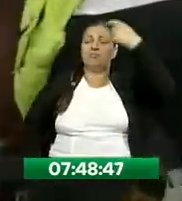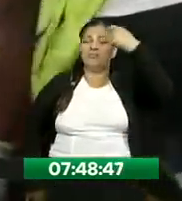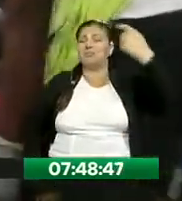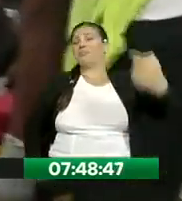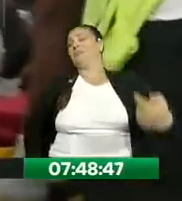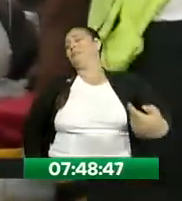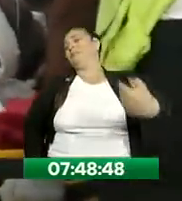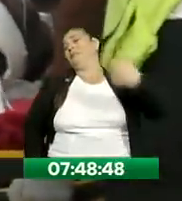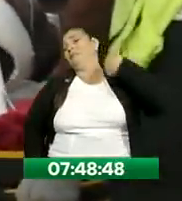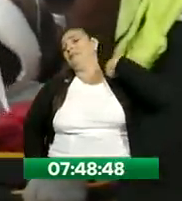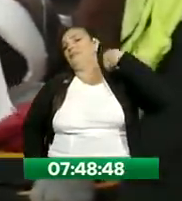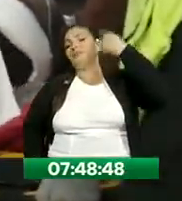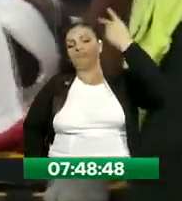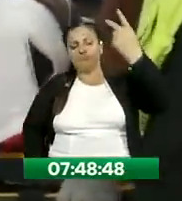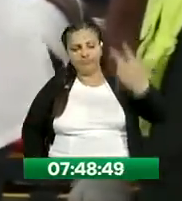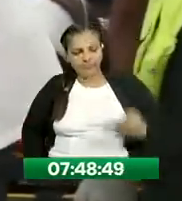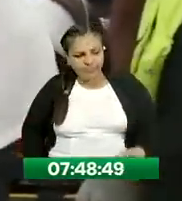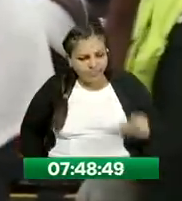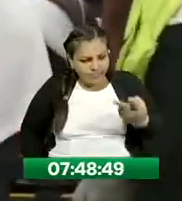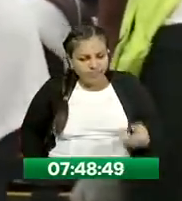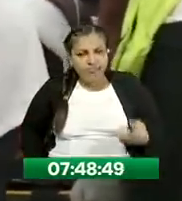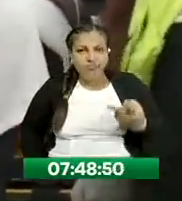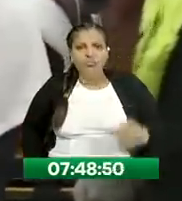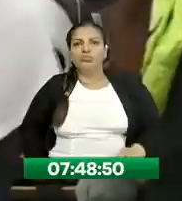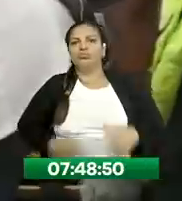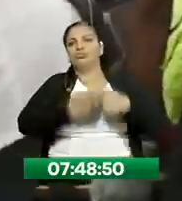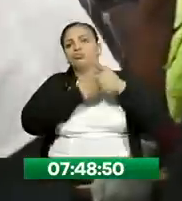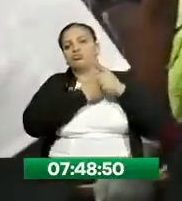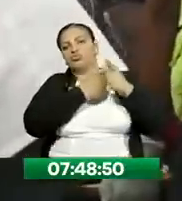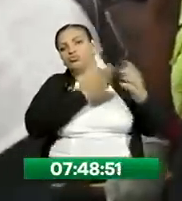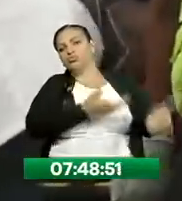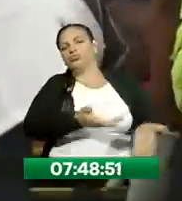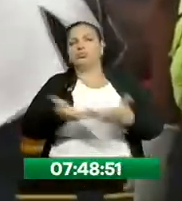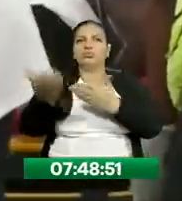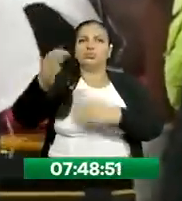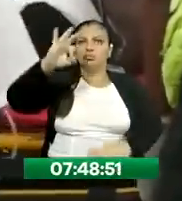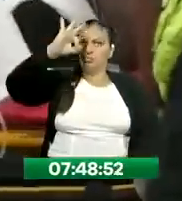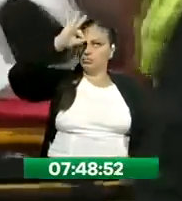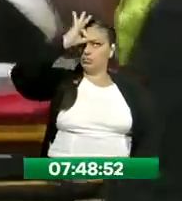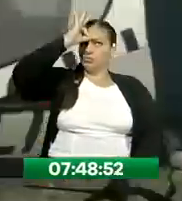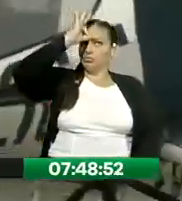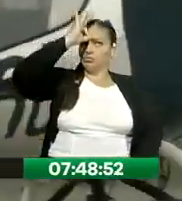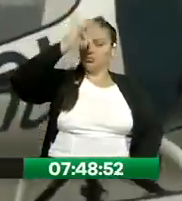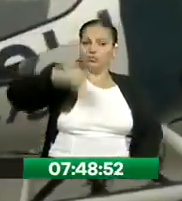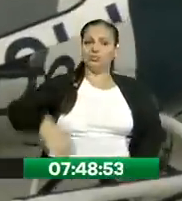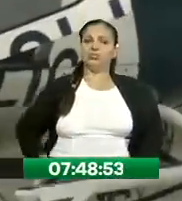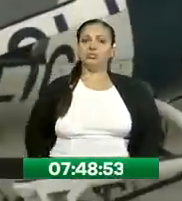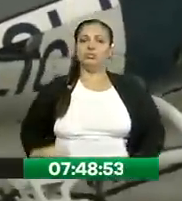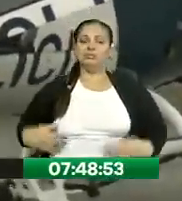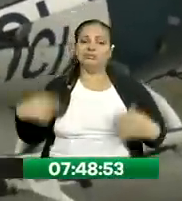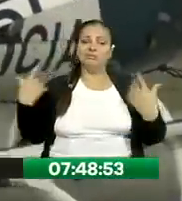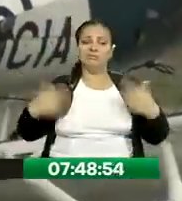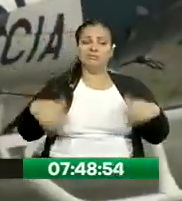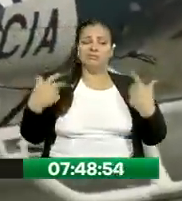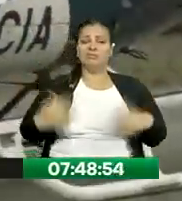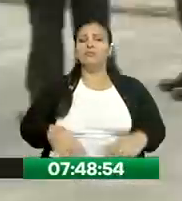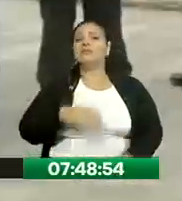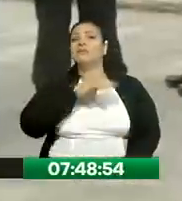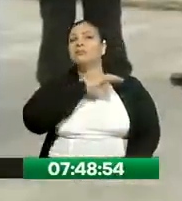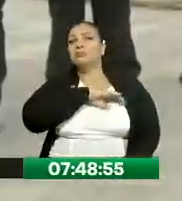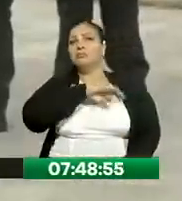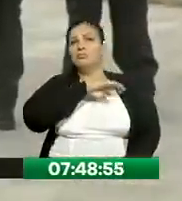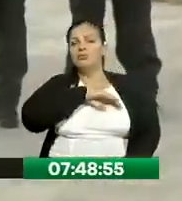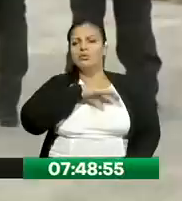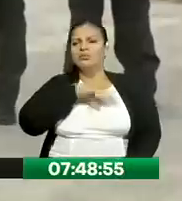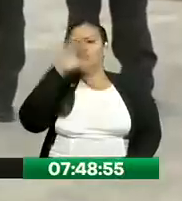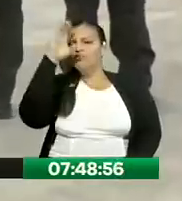del hospital militar, pues se hizo el traslado de vía aérea al paciente por el estado reservado que tiene. De momento la policía se encuentra tras